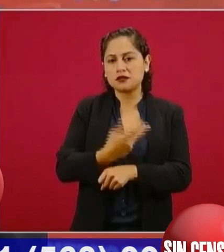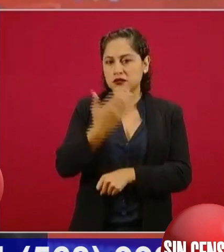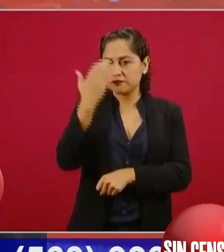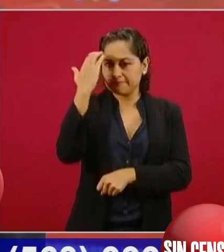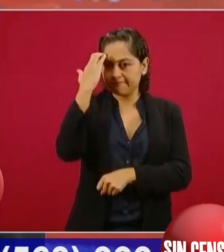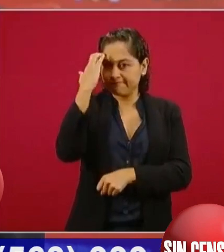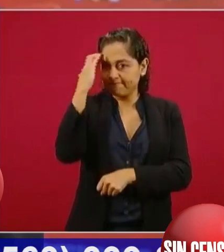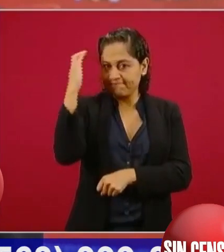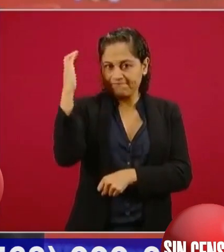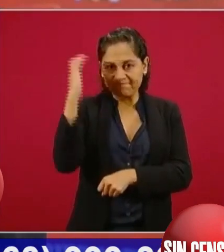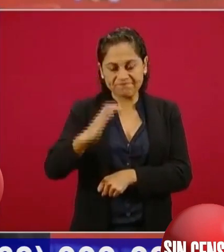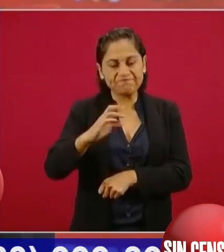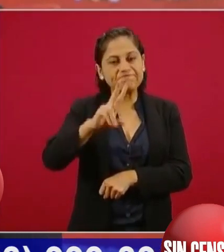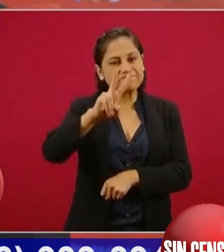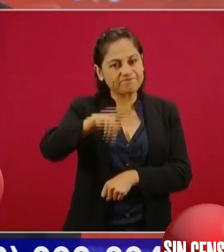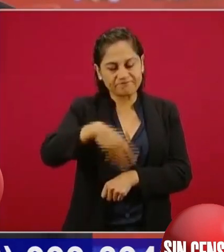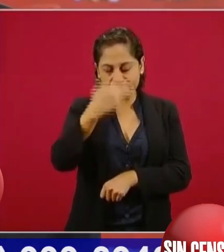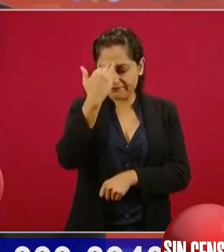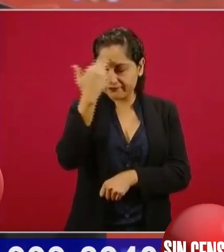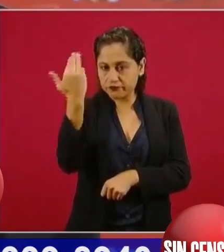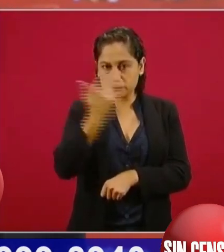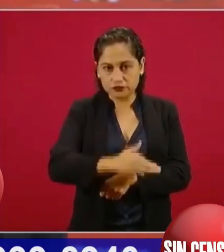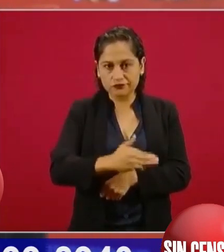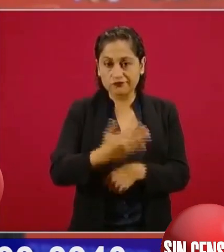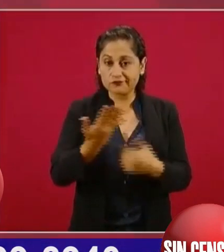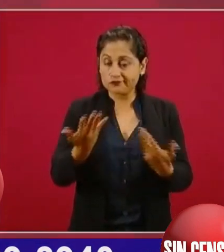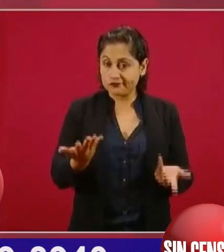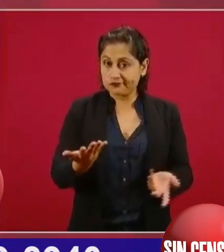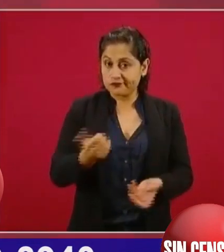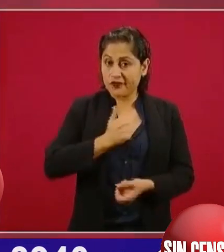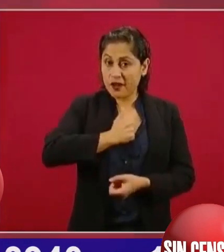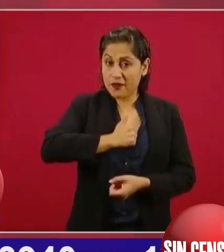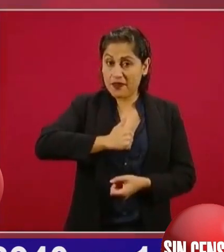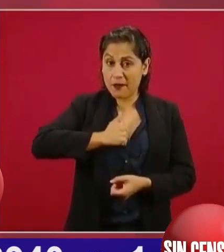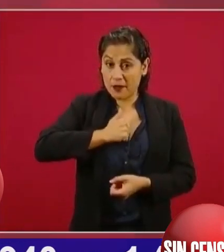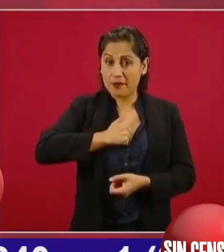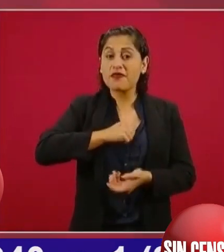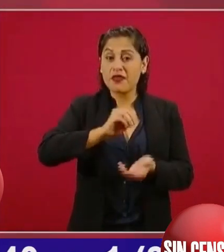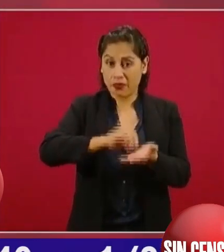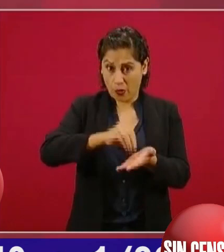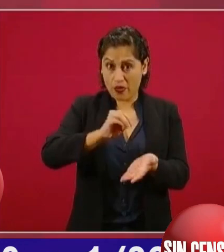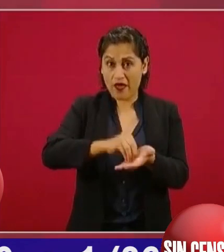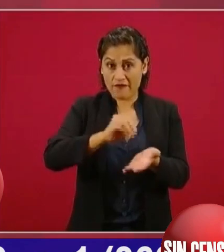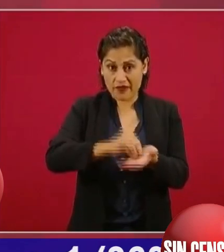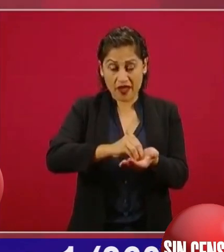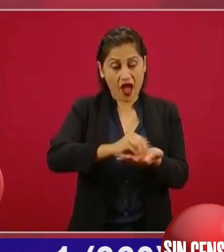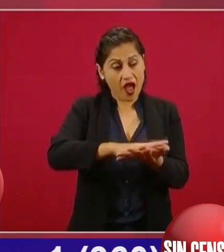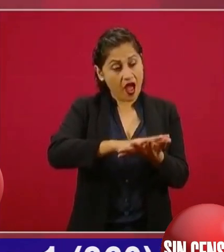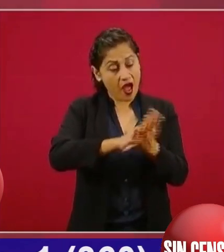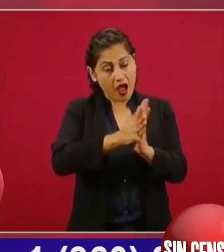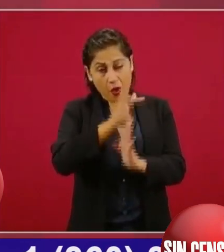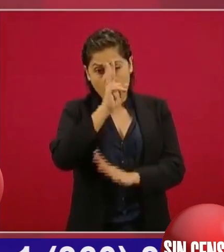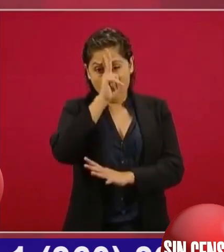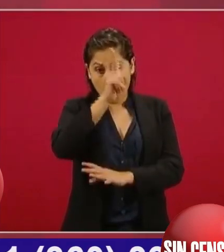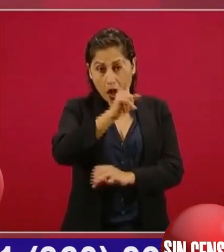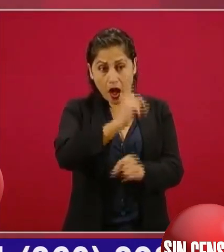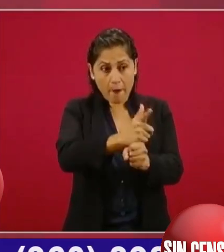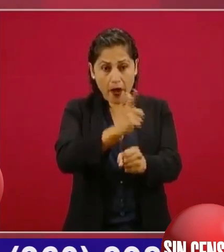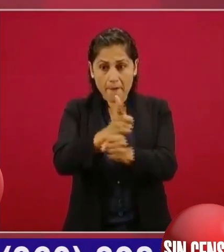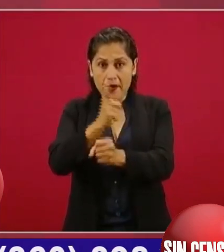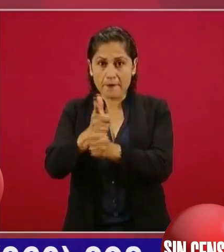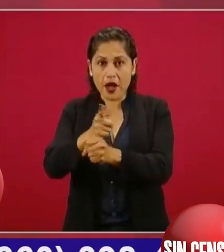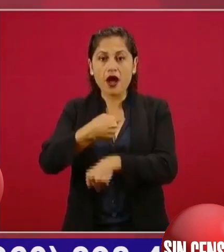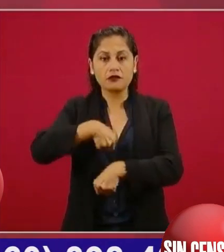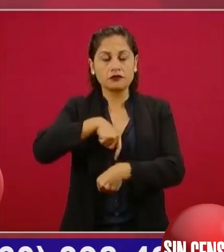Desgraciadamente todavía sigue prevaleciendo esa violencia, pero estamos enfrentándola y que